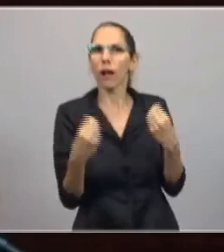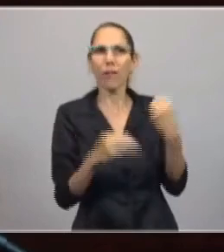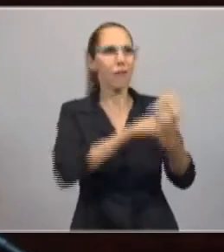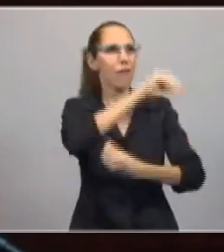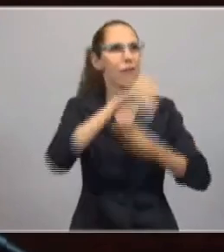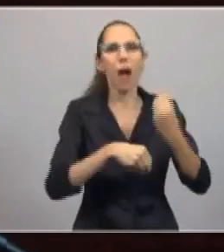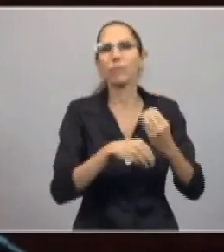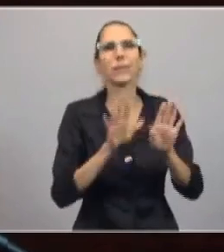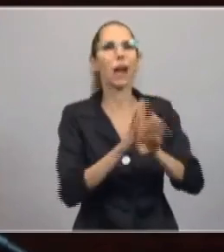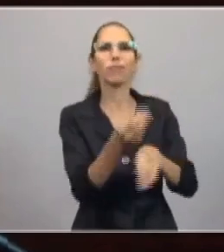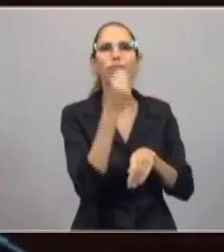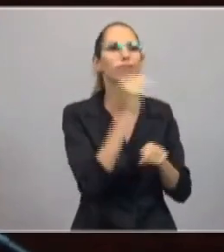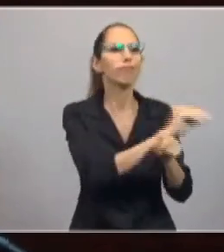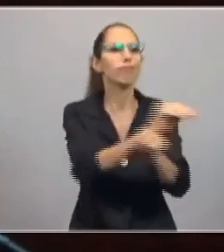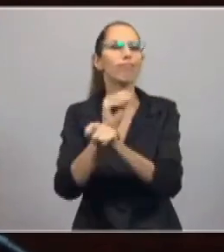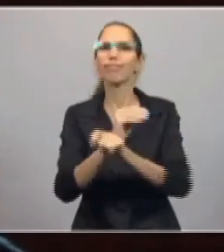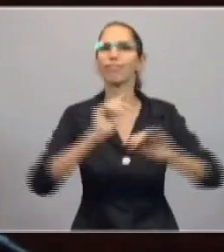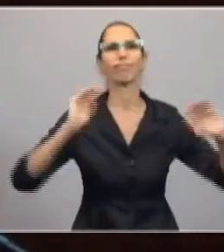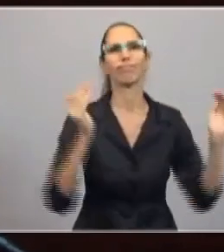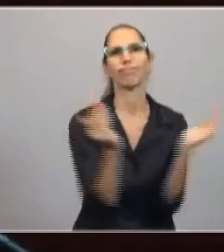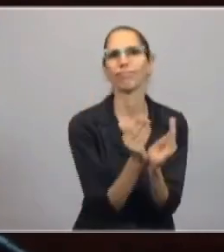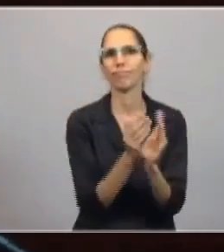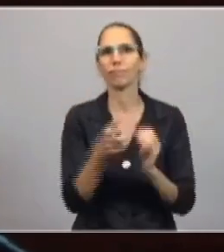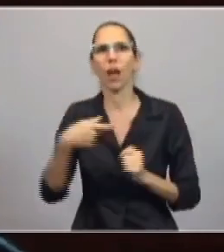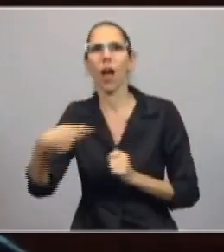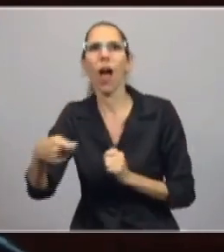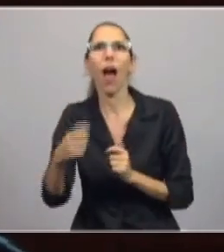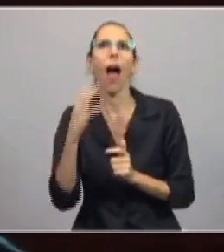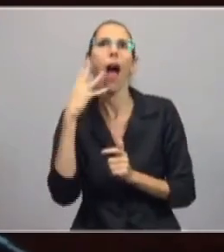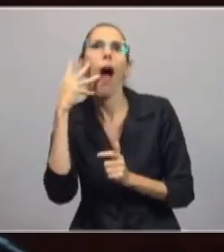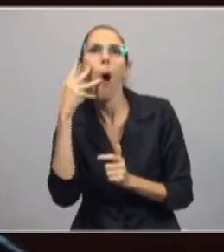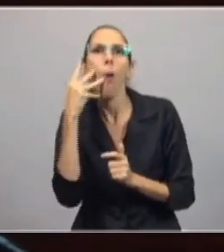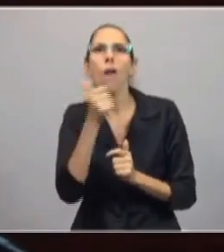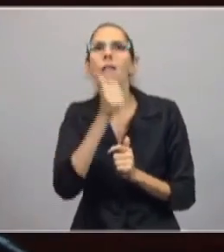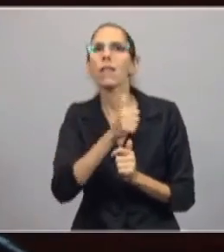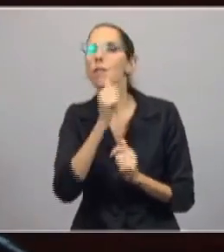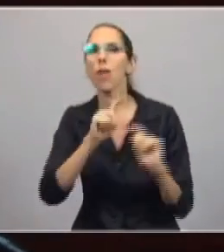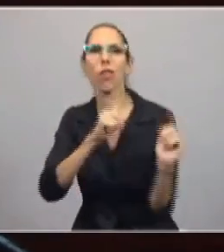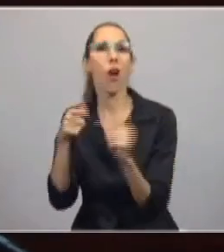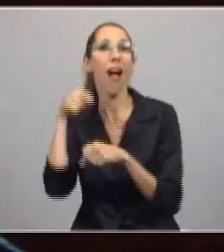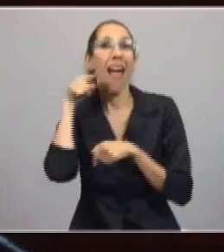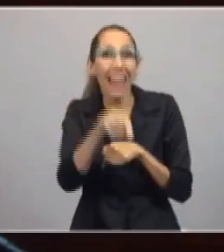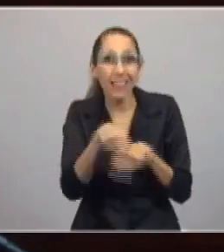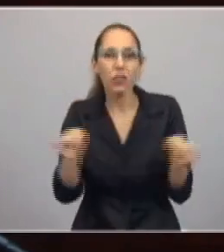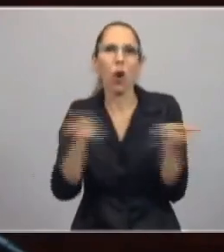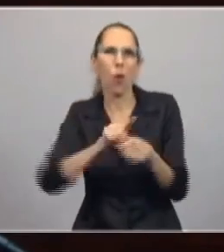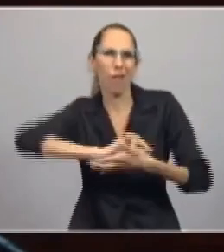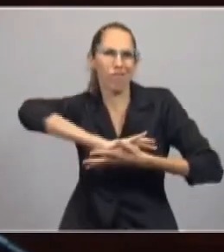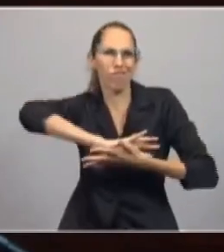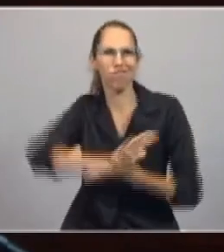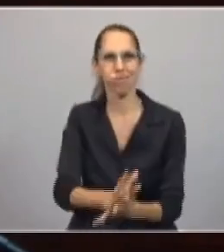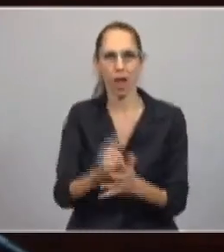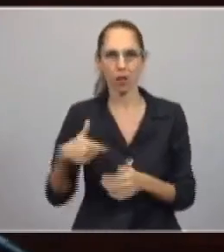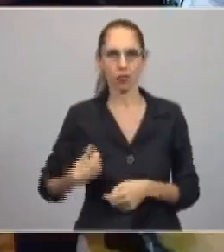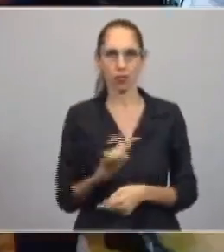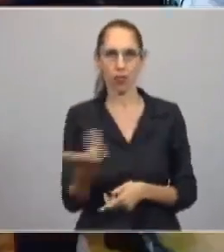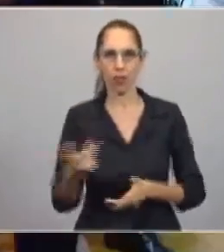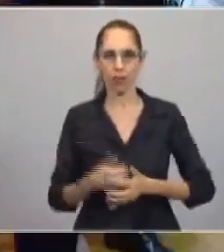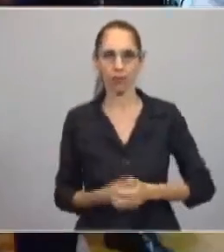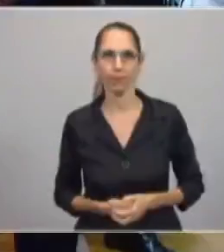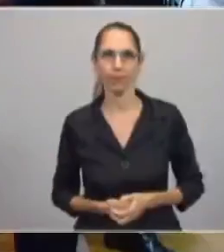chicos y los medicamentos de los abuelos. Eso no es equilibrio, es una masacre social.